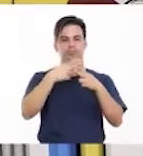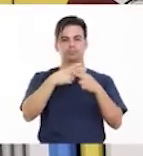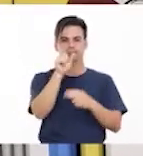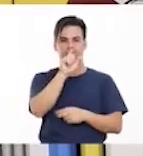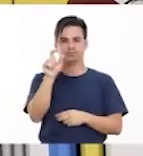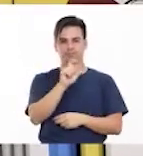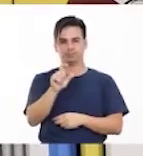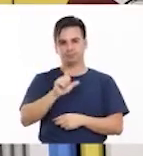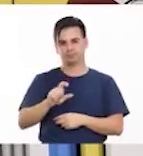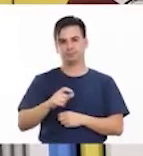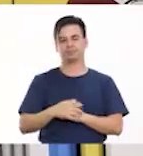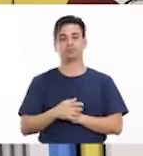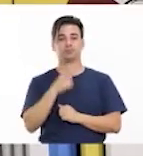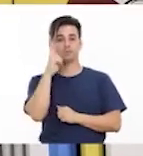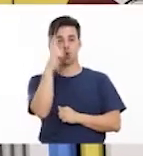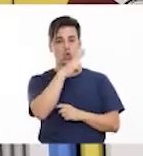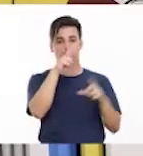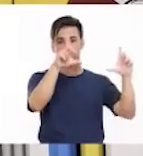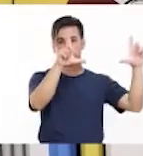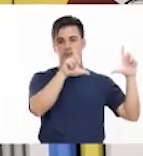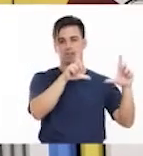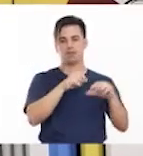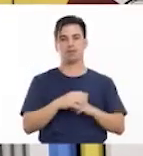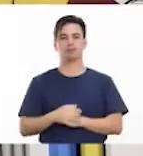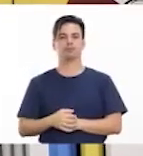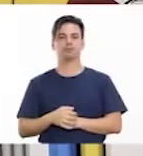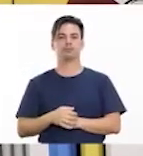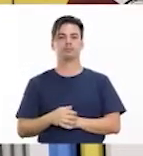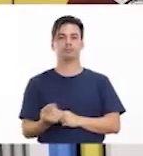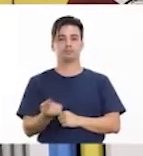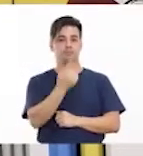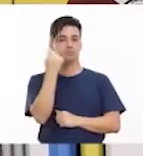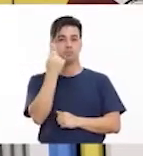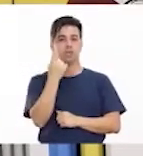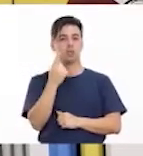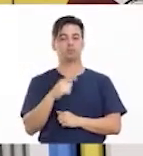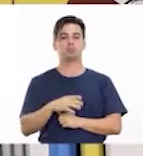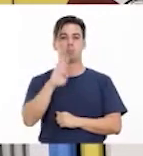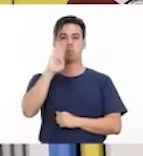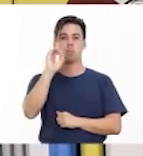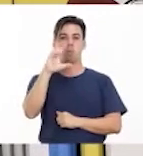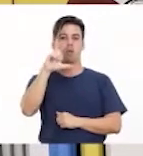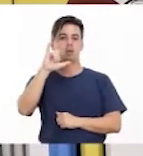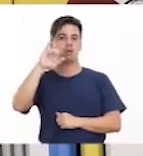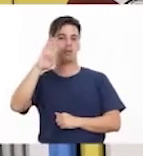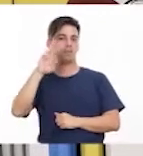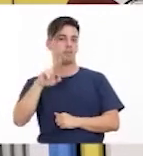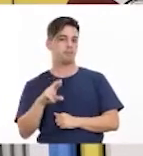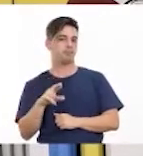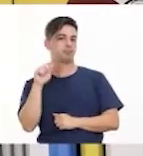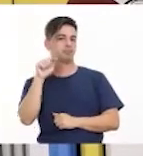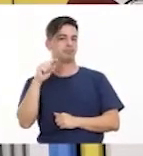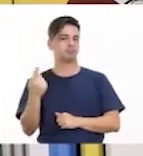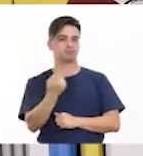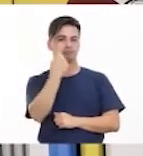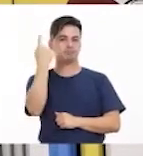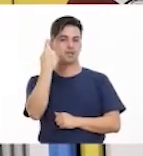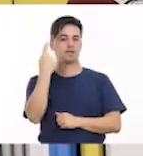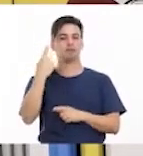las figuras cimeras de esta tendencia, que fueron Simón Bolívar en la primera mitad del siglo